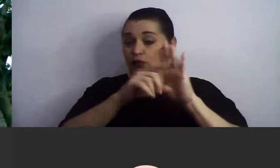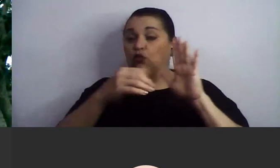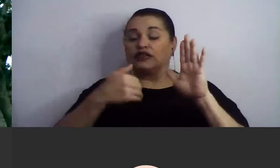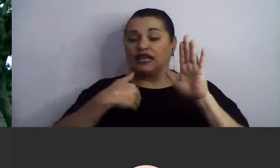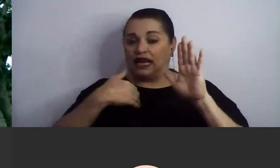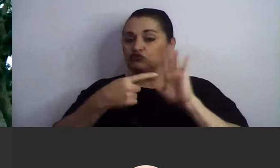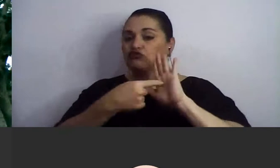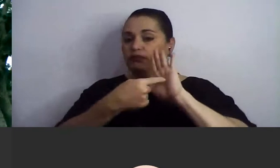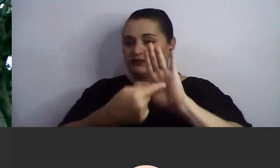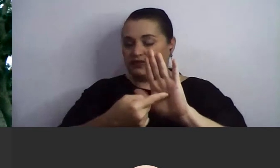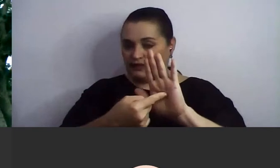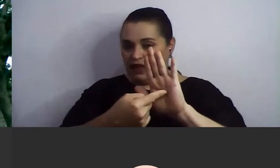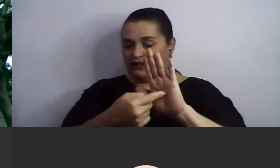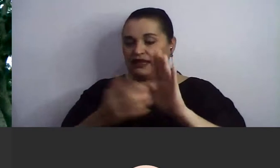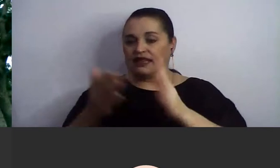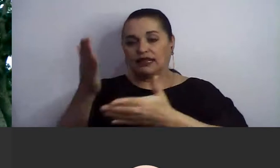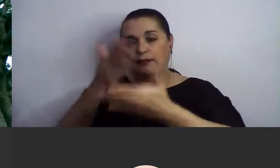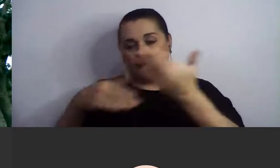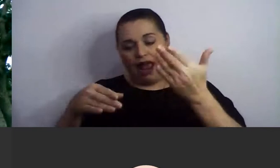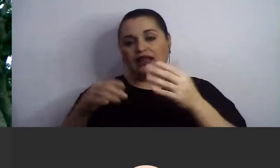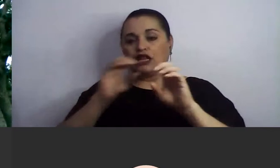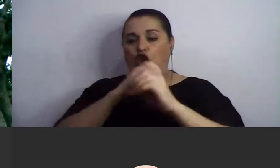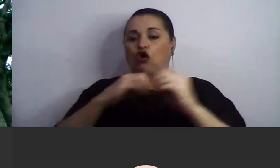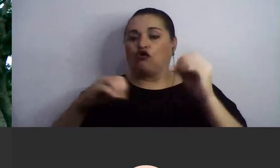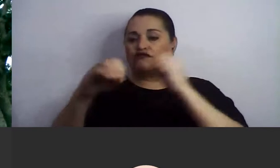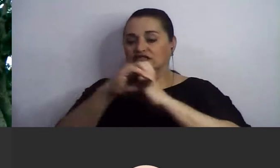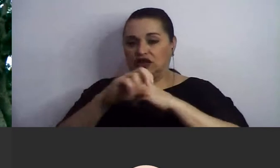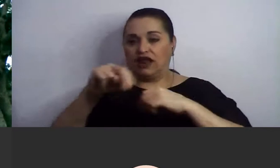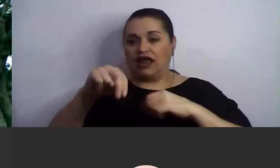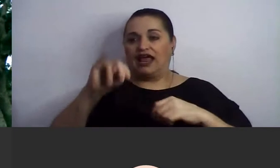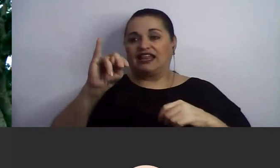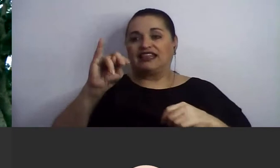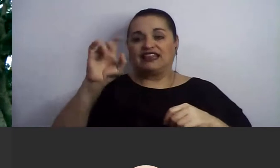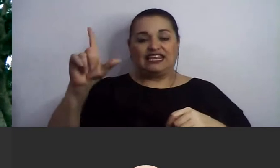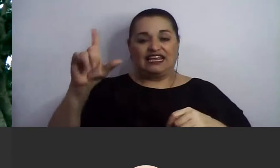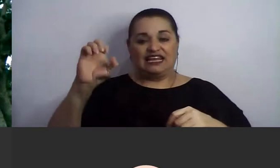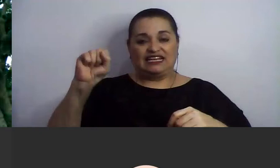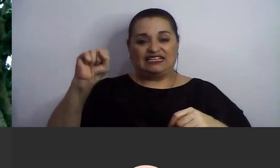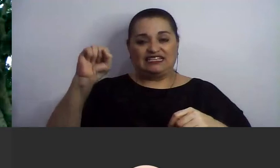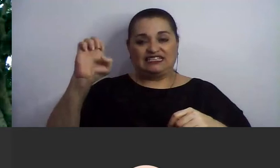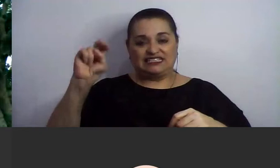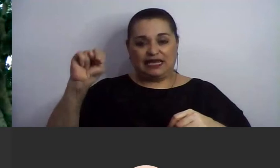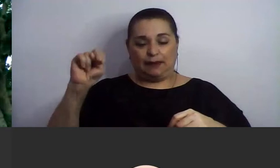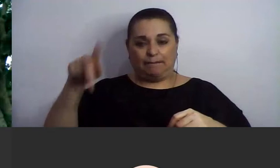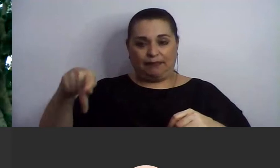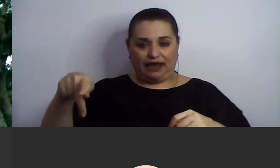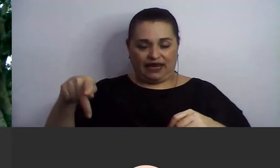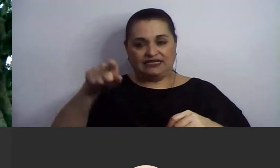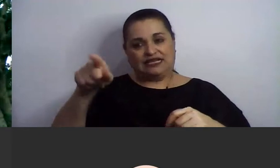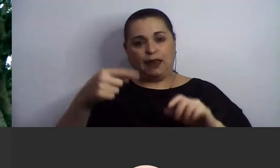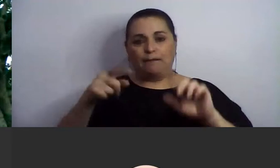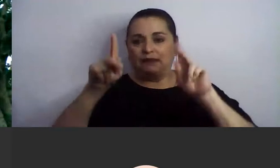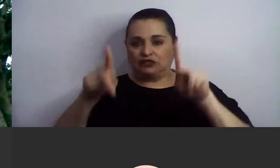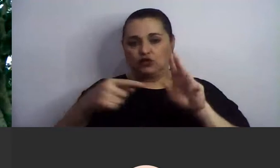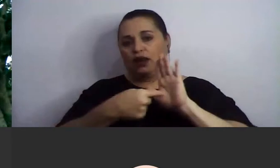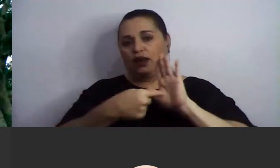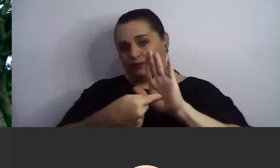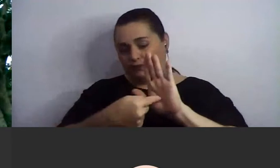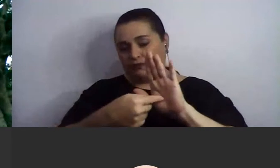representante por parte del despacho de la señora Nielsen Pérez que así fue definida de nosotros como la persona representante